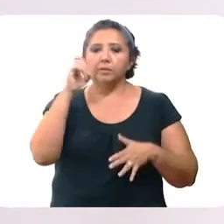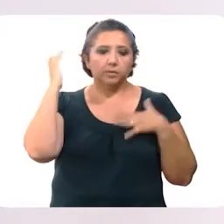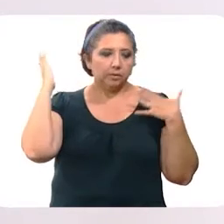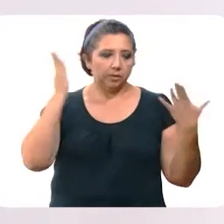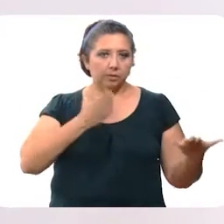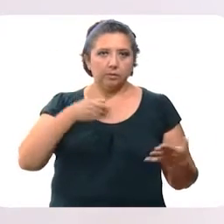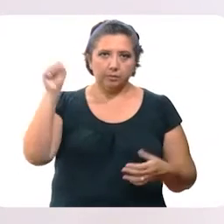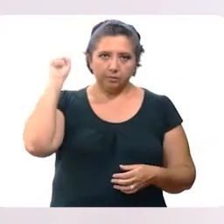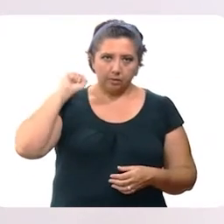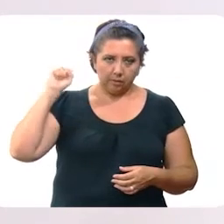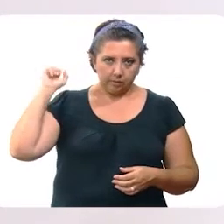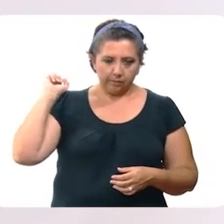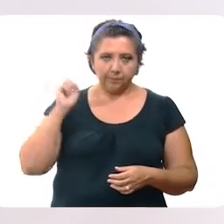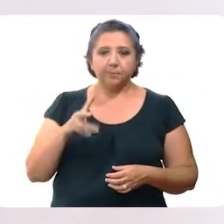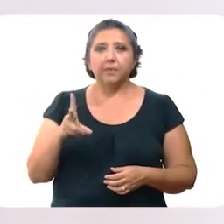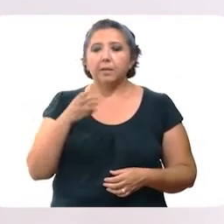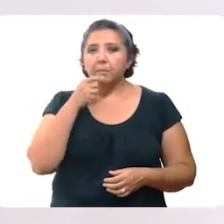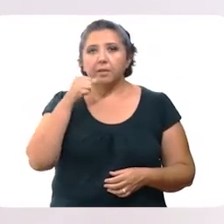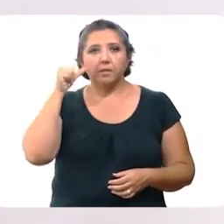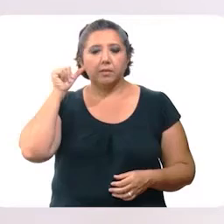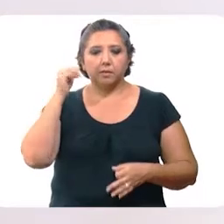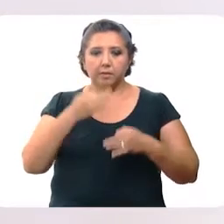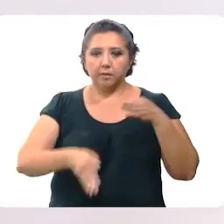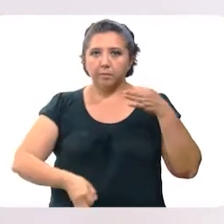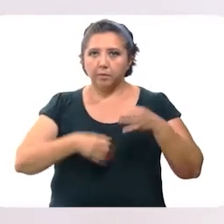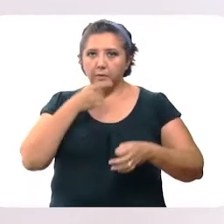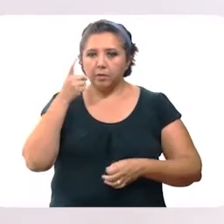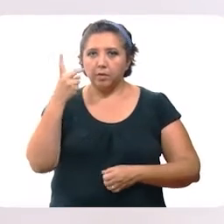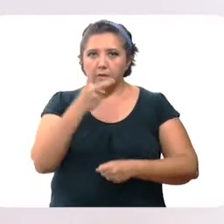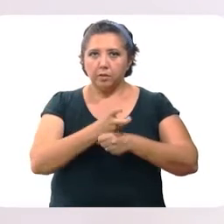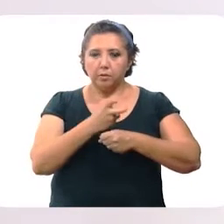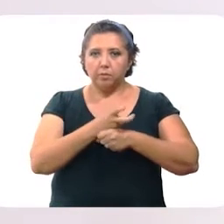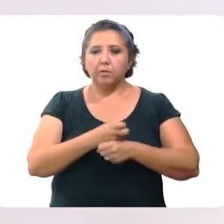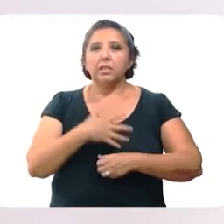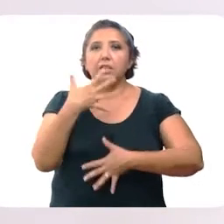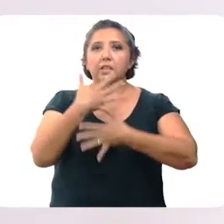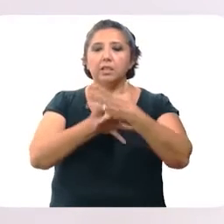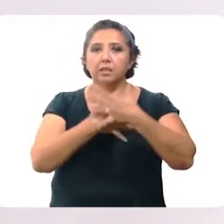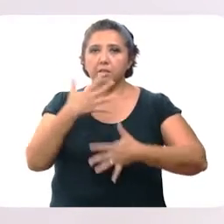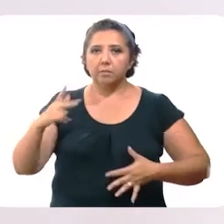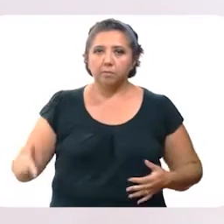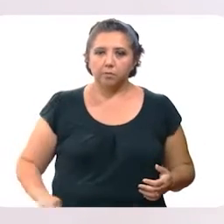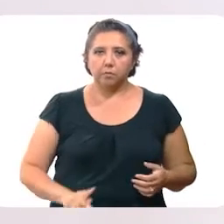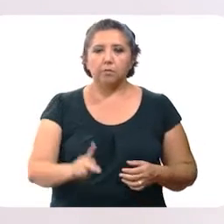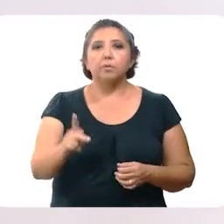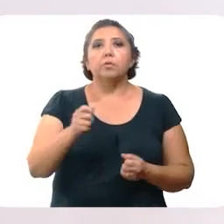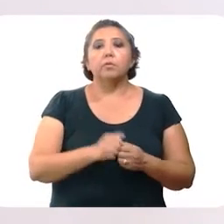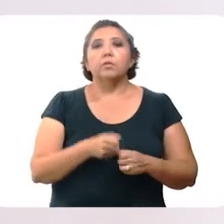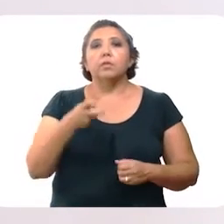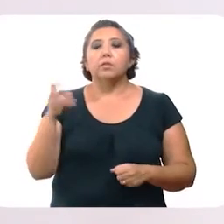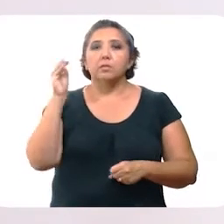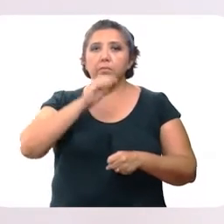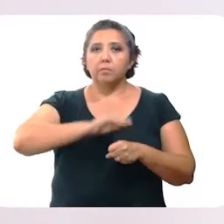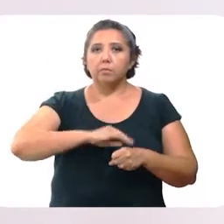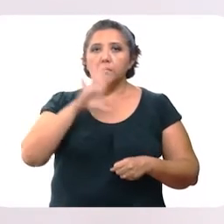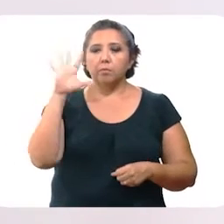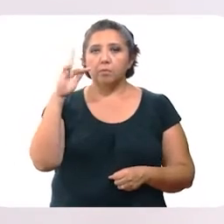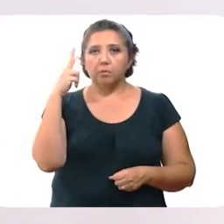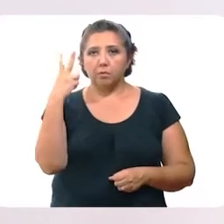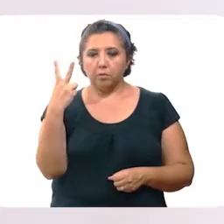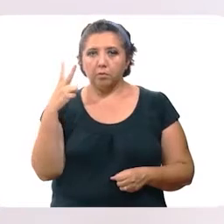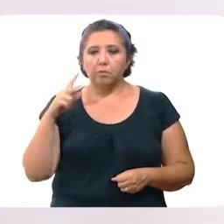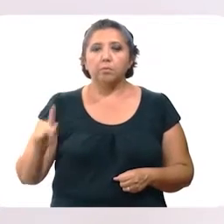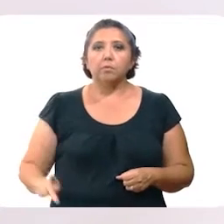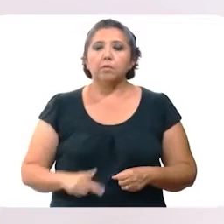mektan kajilo. Yete bello, zoxuchukiz 42 junpelel tumectan kajilo, se hizo la de pacientes y se hizo la de los